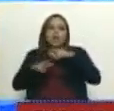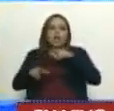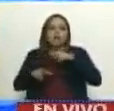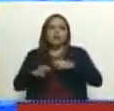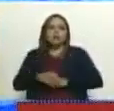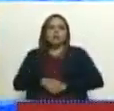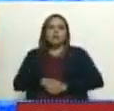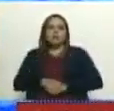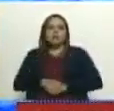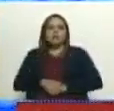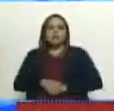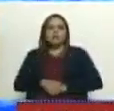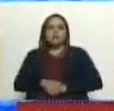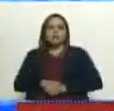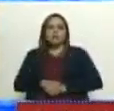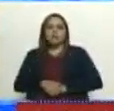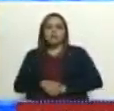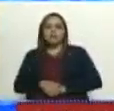los efluentes.